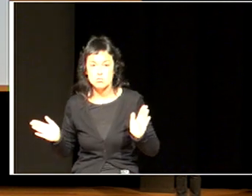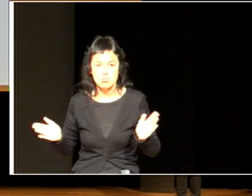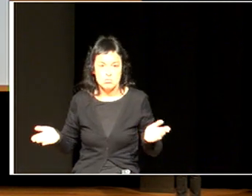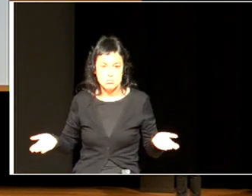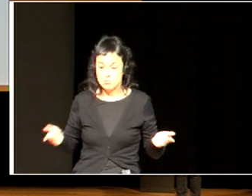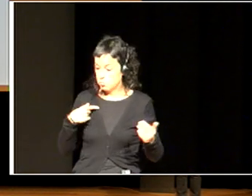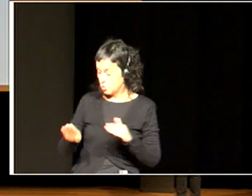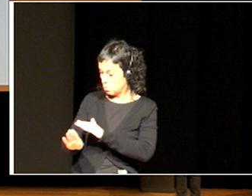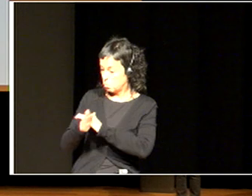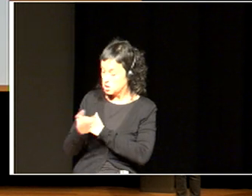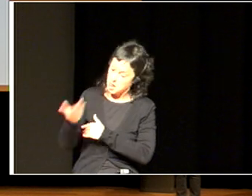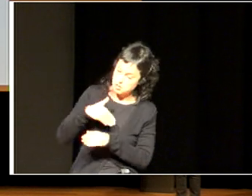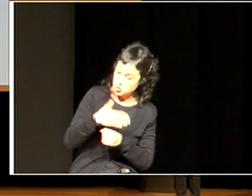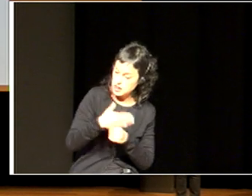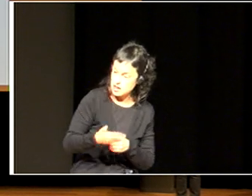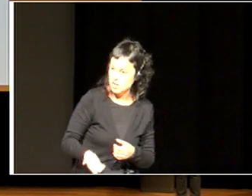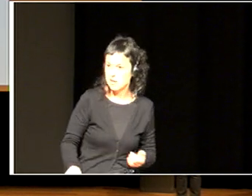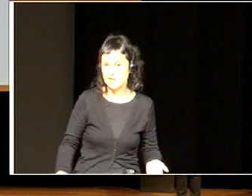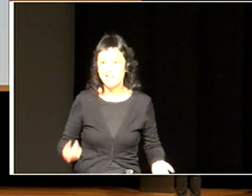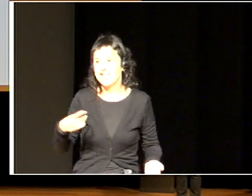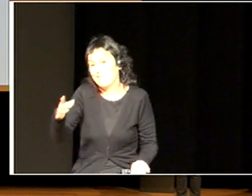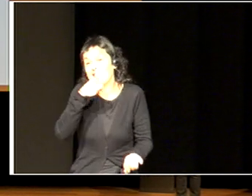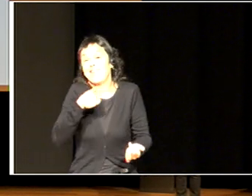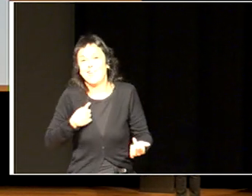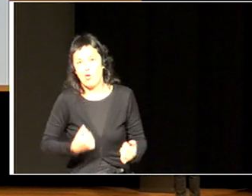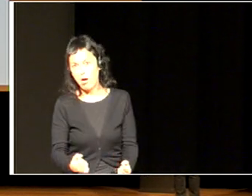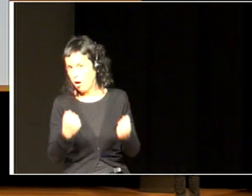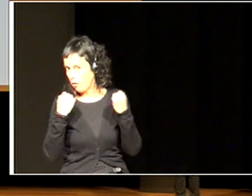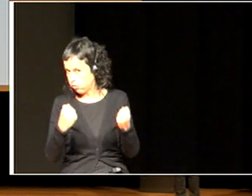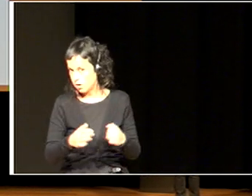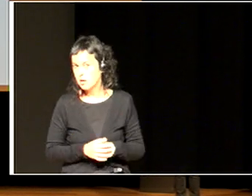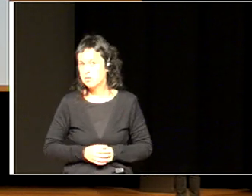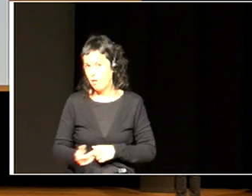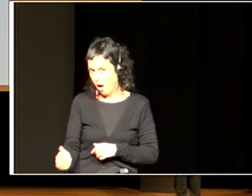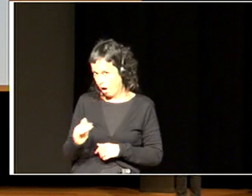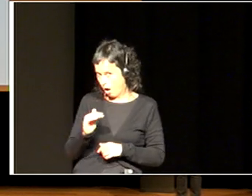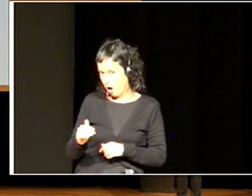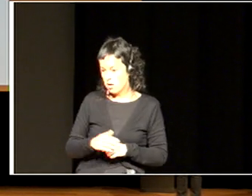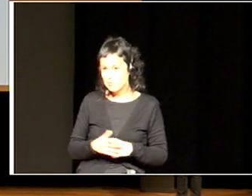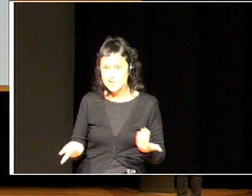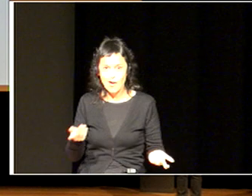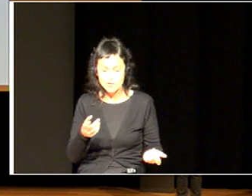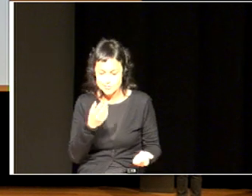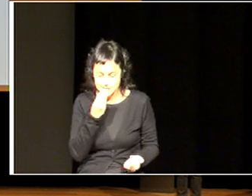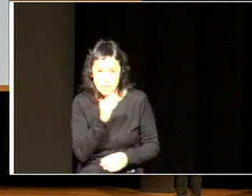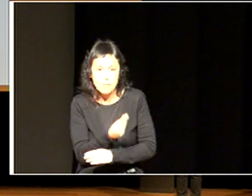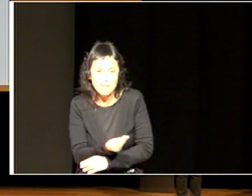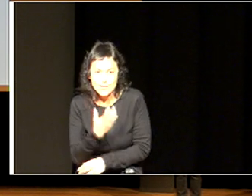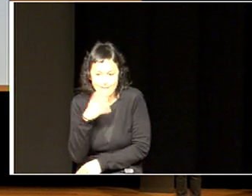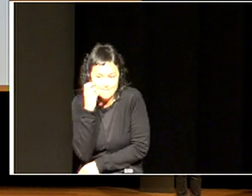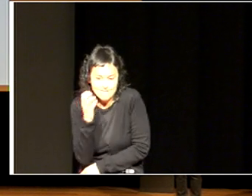podemos presentar y vamos a tomar cañas y diréis que heavy que mal con los lindos que son los bebés